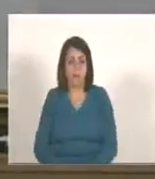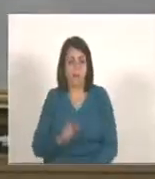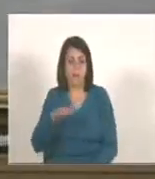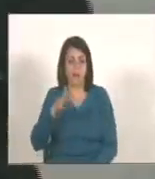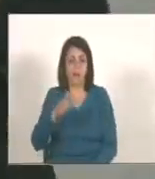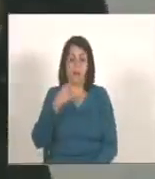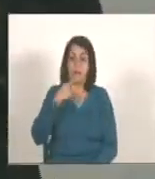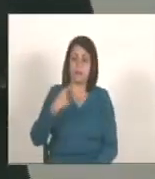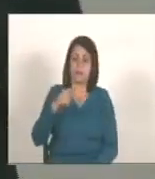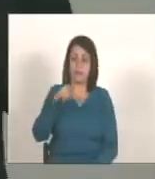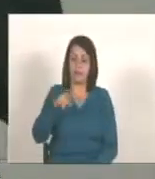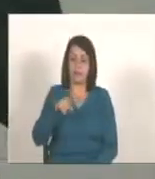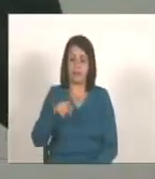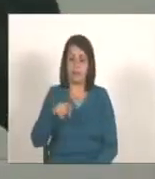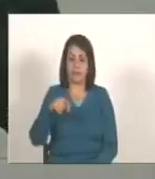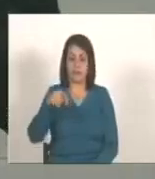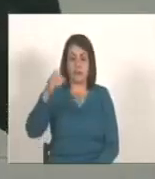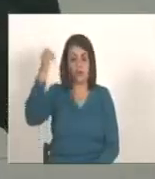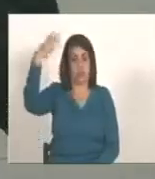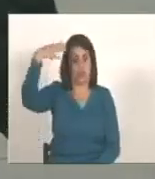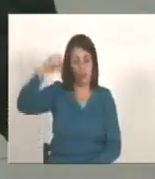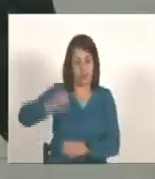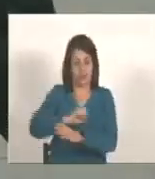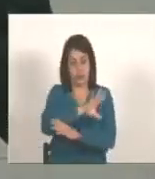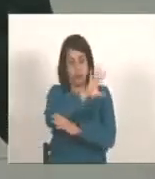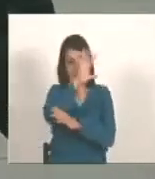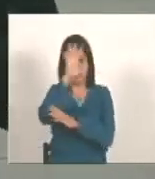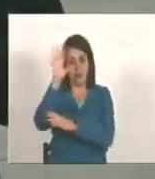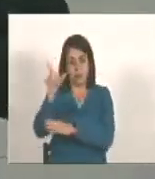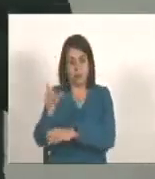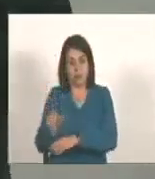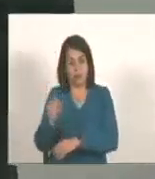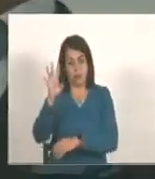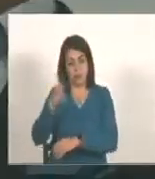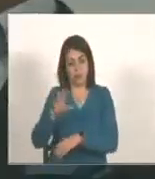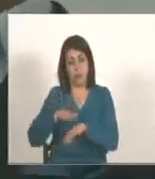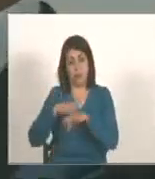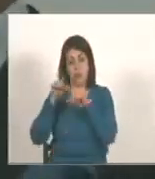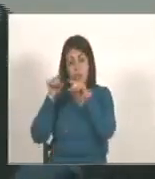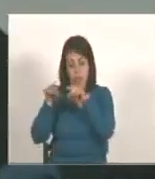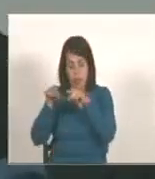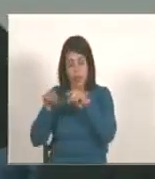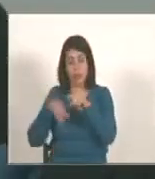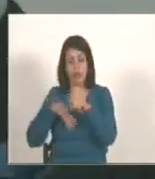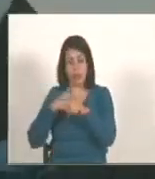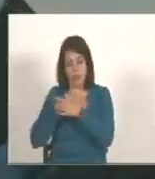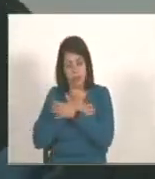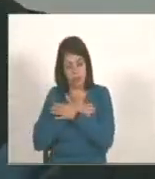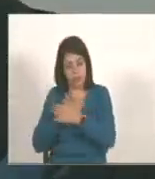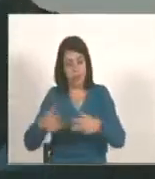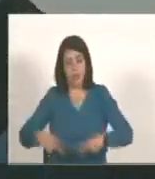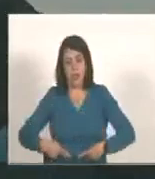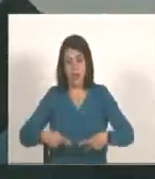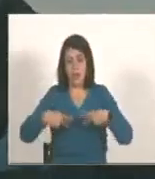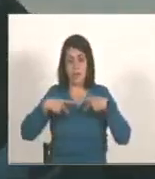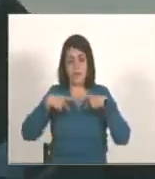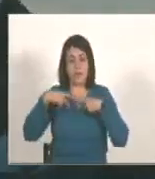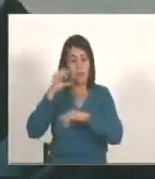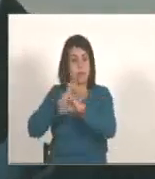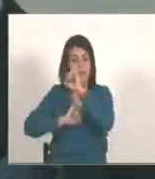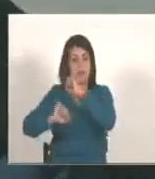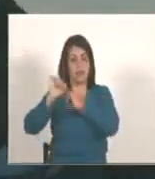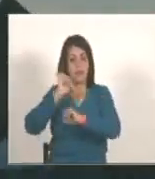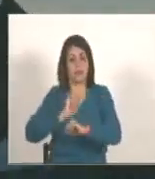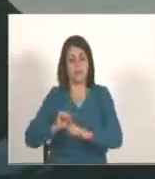Cuando uno dice, el sol de Venezuela nace en el Esequibo, es porque está dispuesto a dar incluso la vida para defender